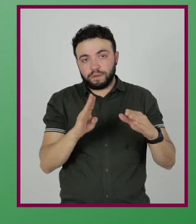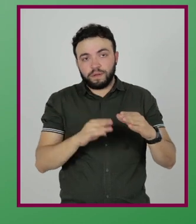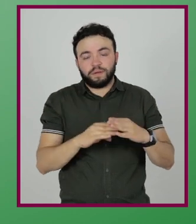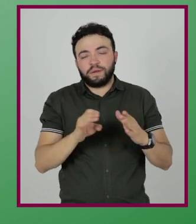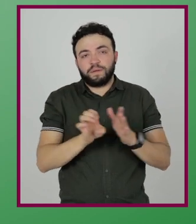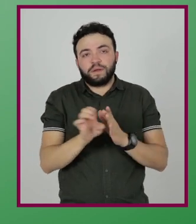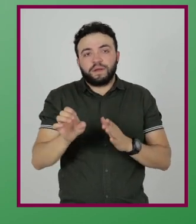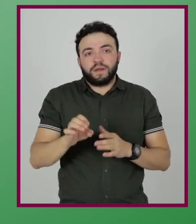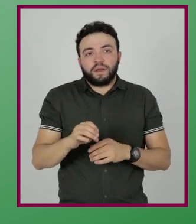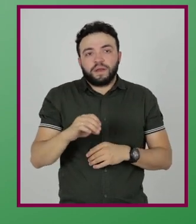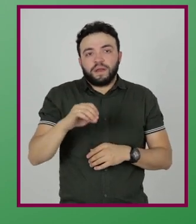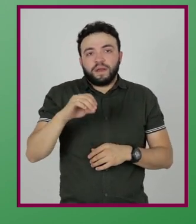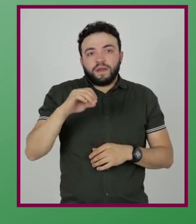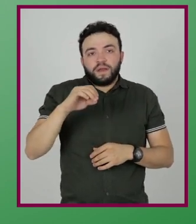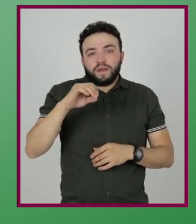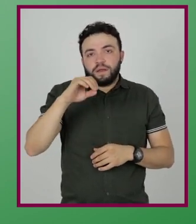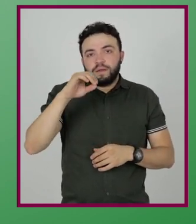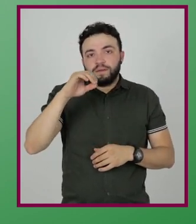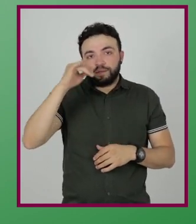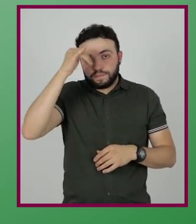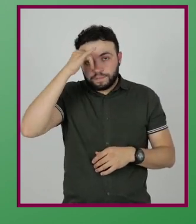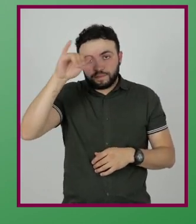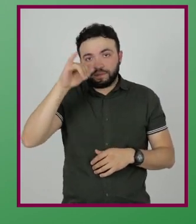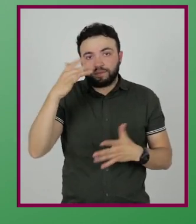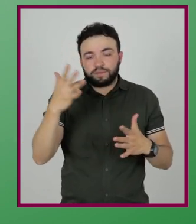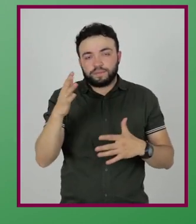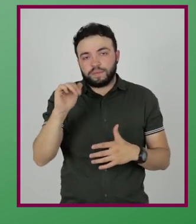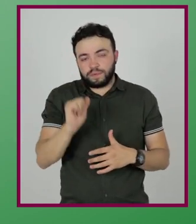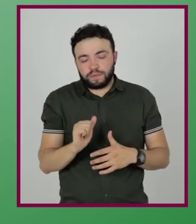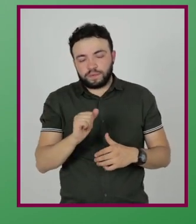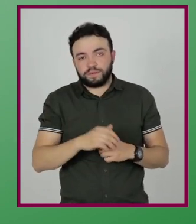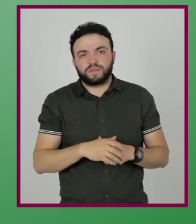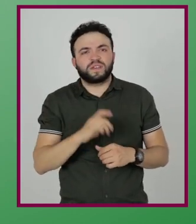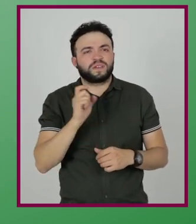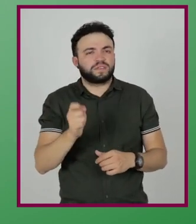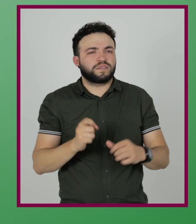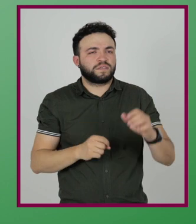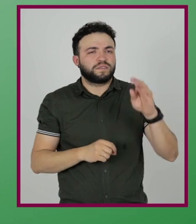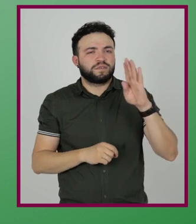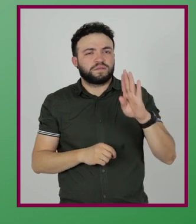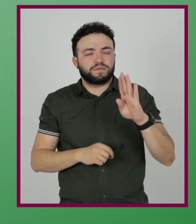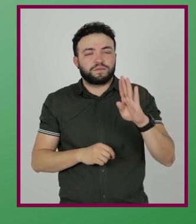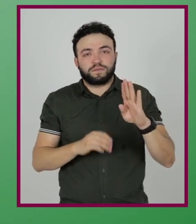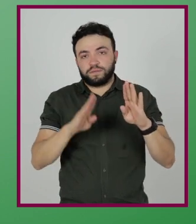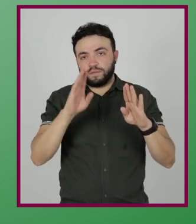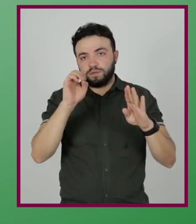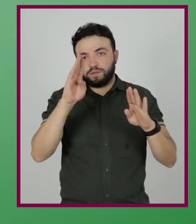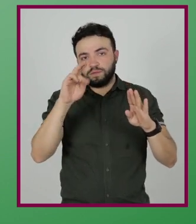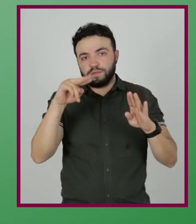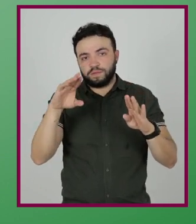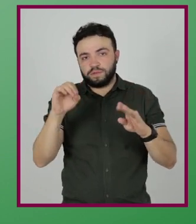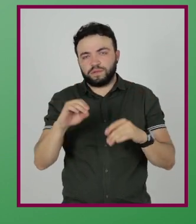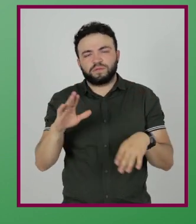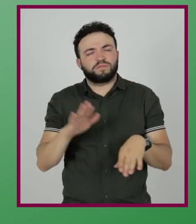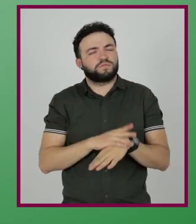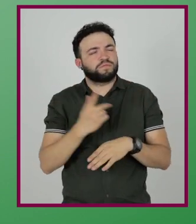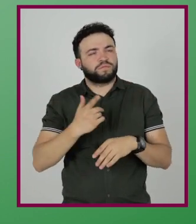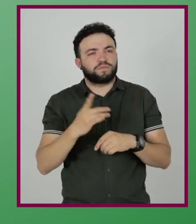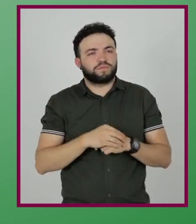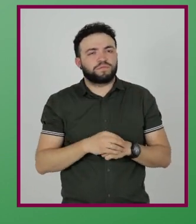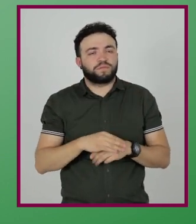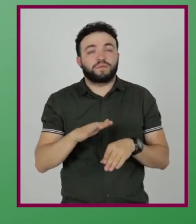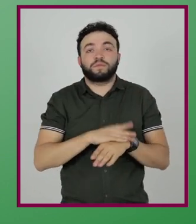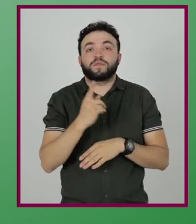B, significa que vaca sería A, ¿verdad? Ajá, ¿y qué sería B? Bovino. ¿Por